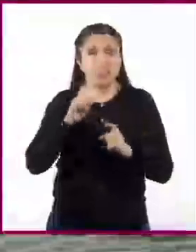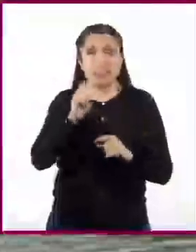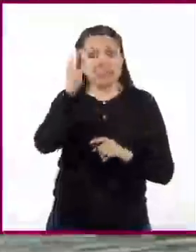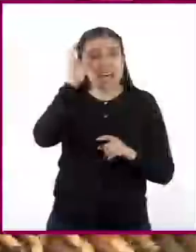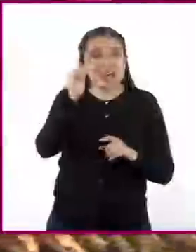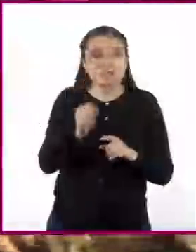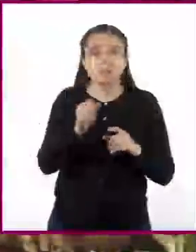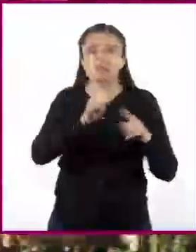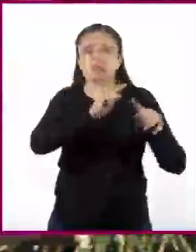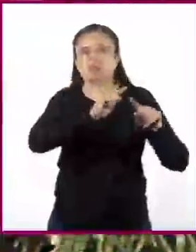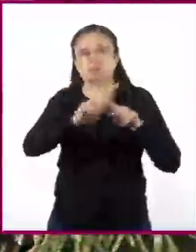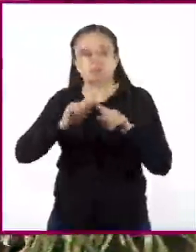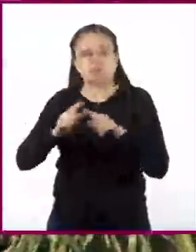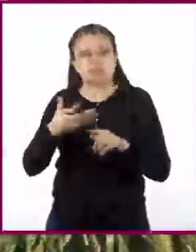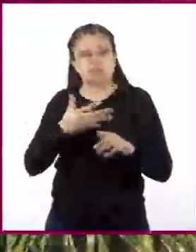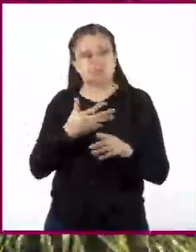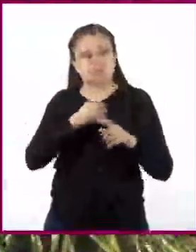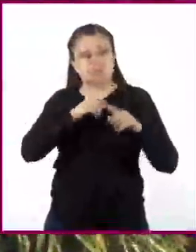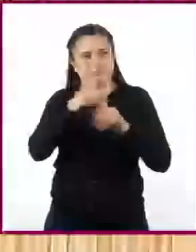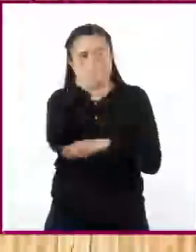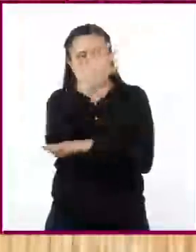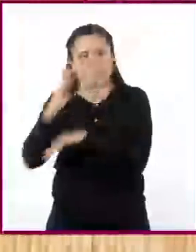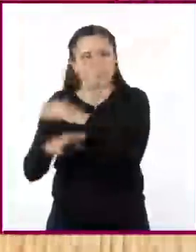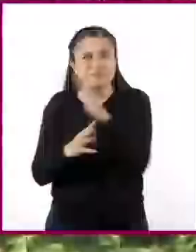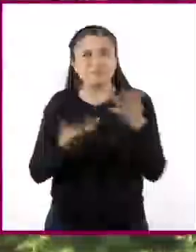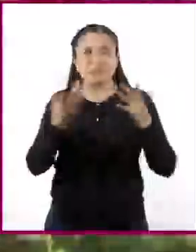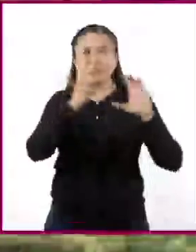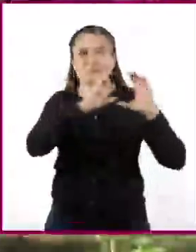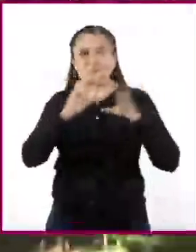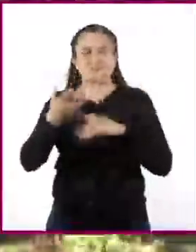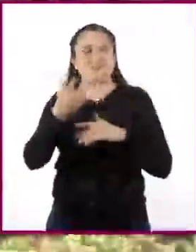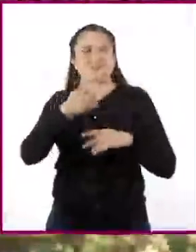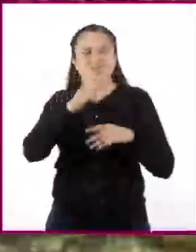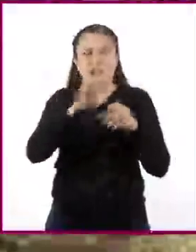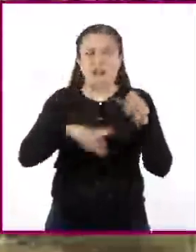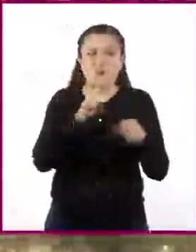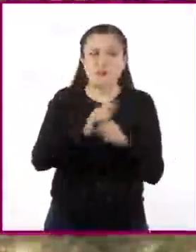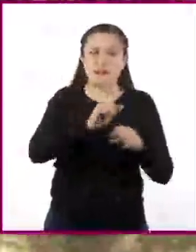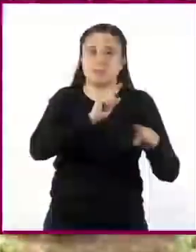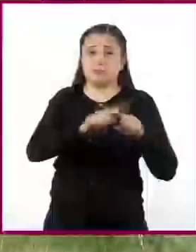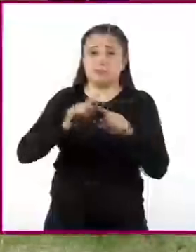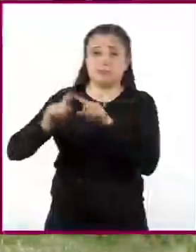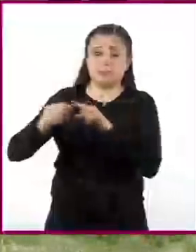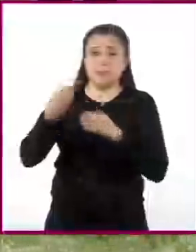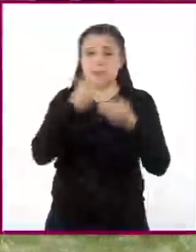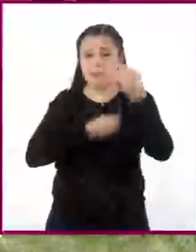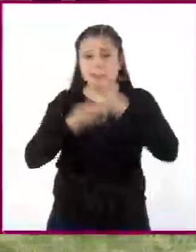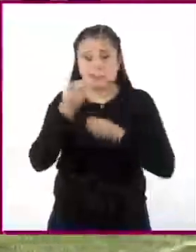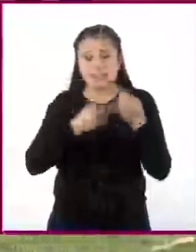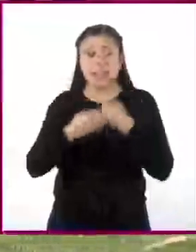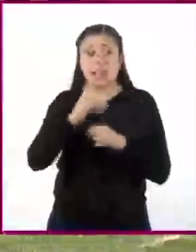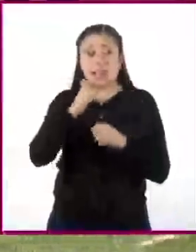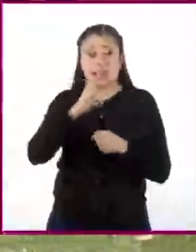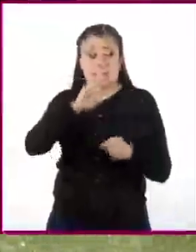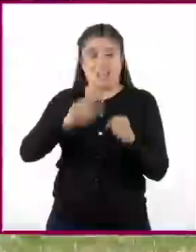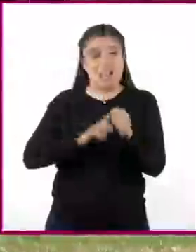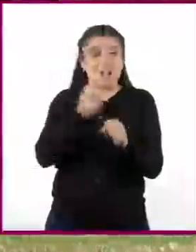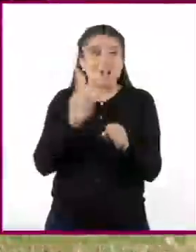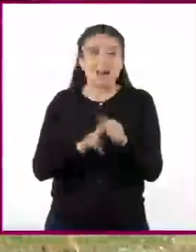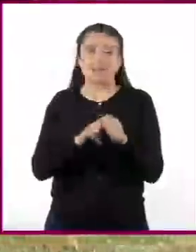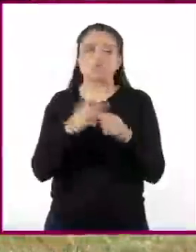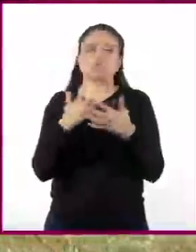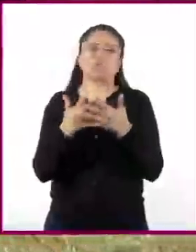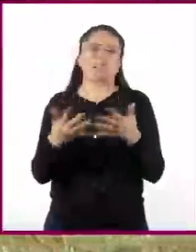la conservación de los ecosistemas y los recursos naturales, pues la relación entre los pueblos indígenas y la naturaleza es